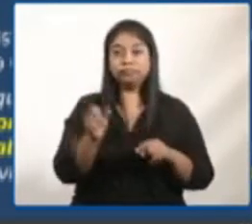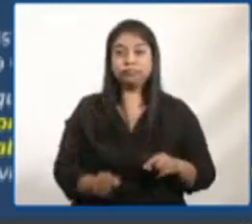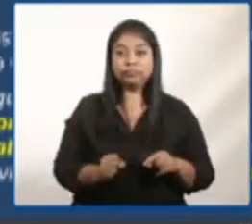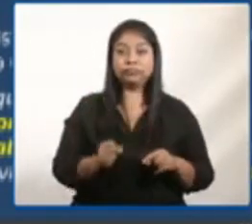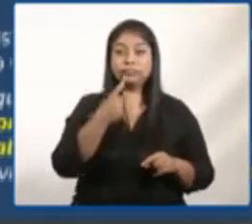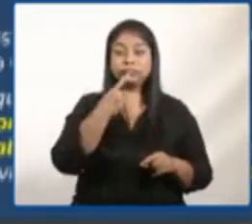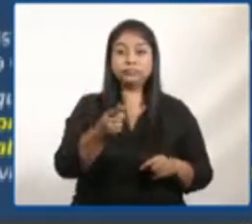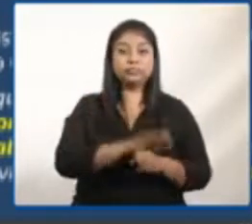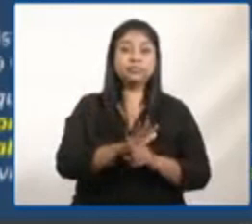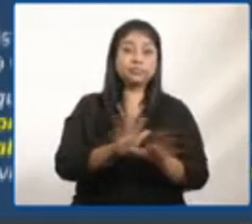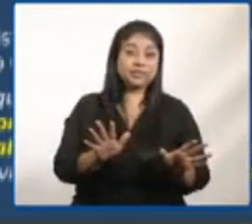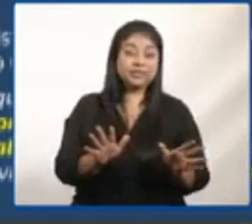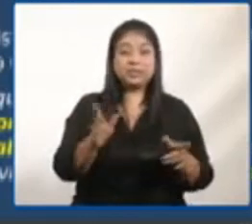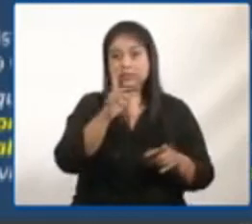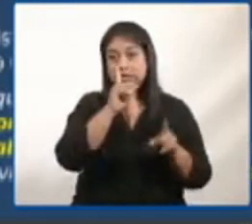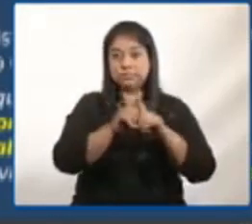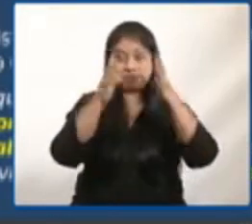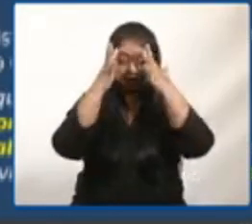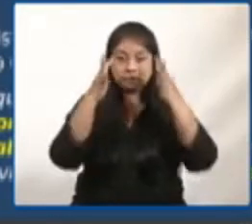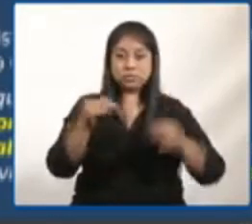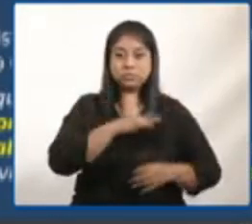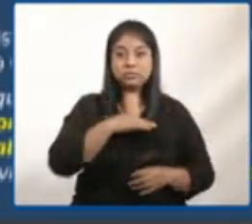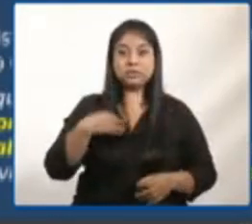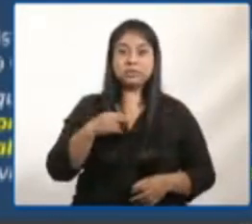la pandemia y el acuerdo ministerial